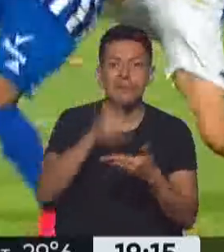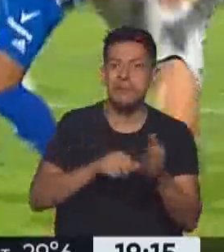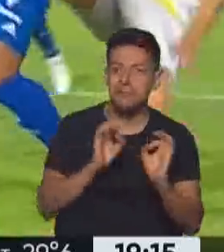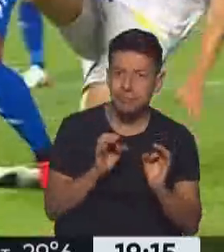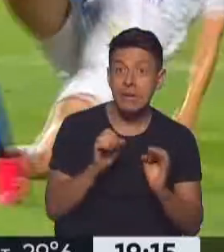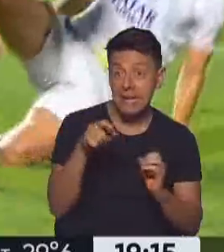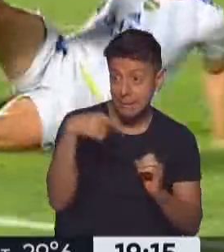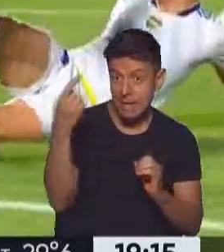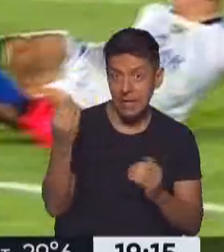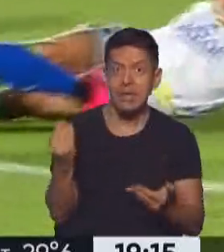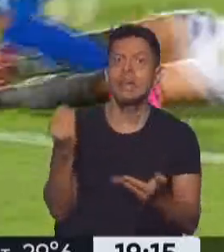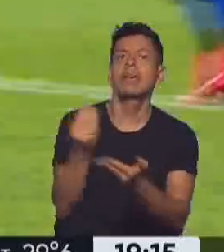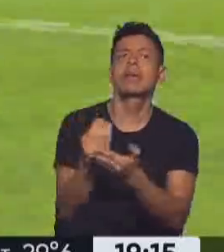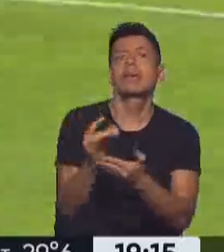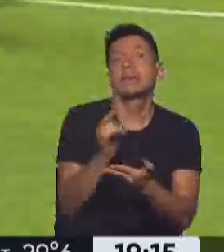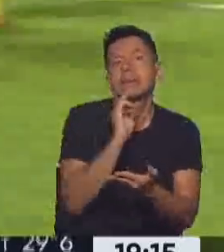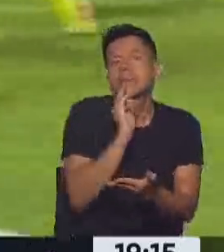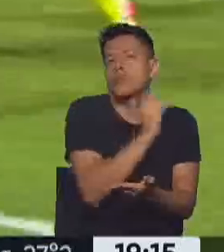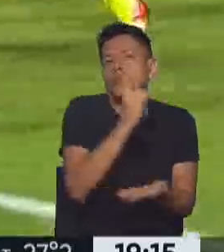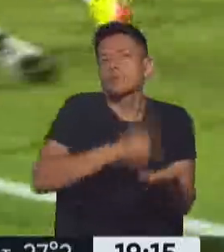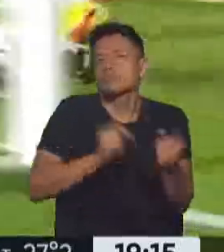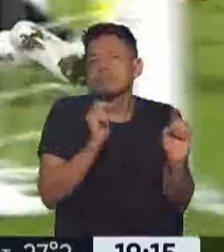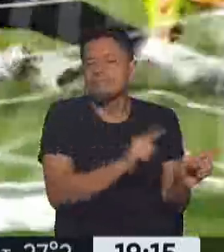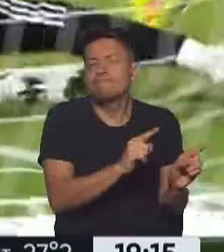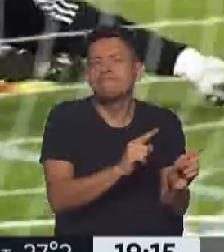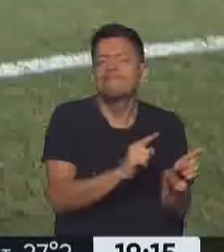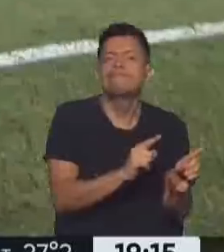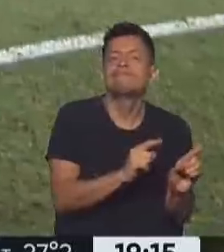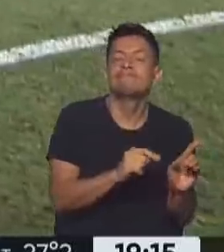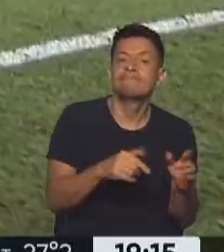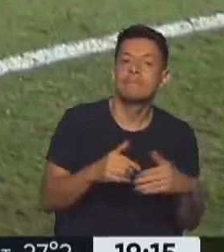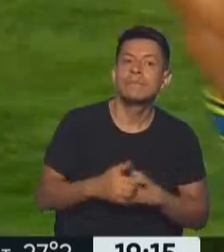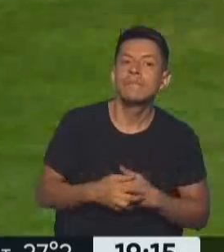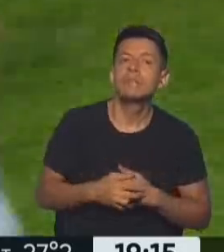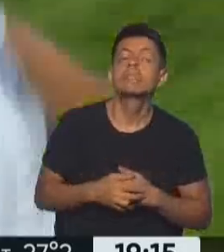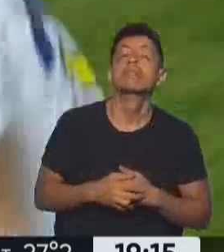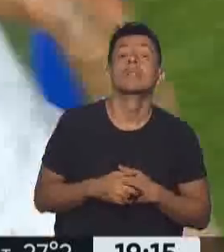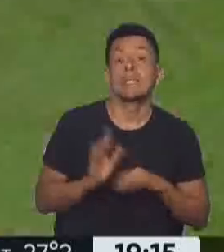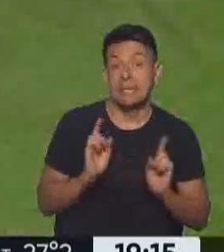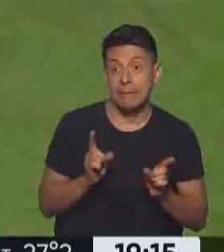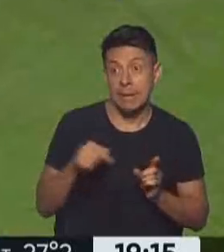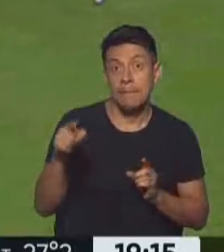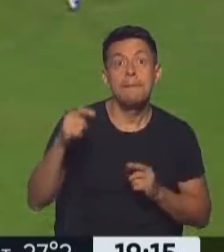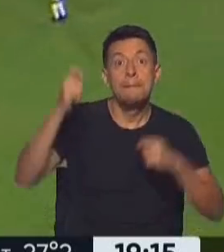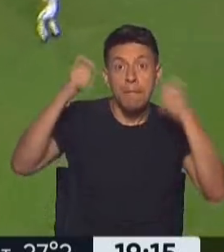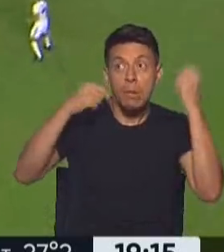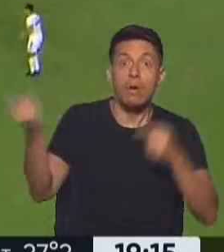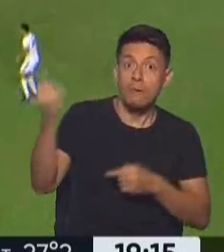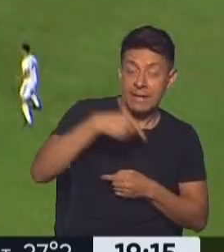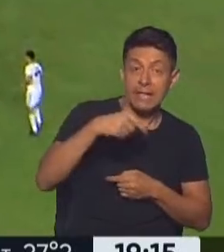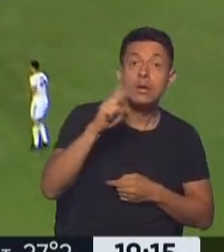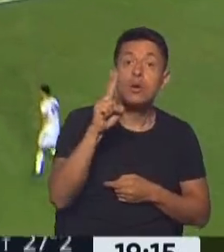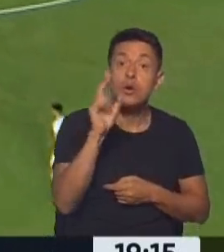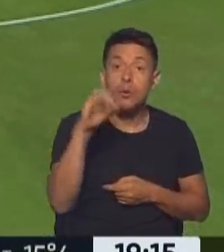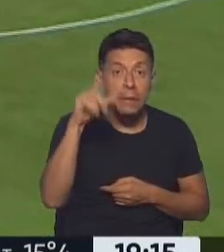a disposición del técnico más teniendo en cuenta todo lo que tiene el banco nos dicen que también puede venir el paraguayo romero alegría